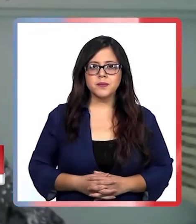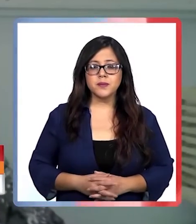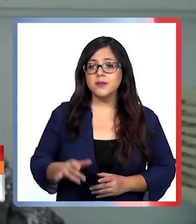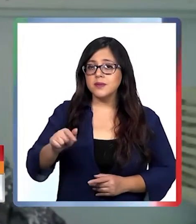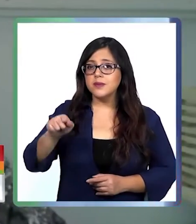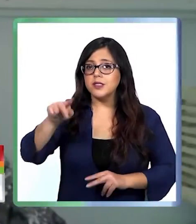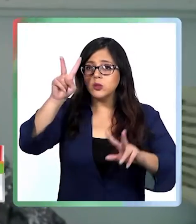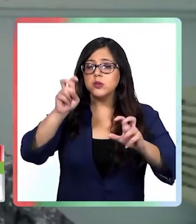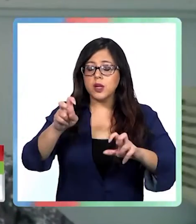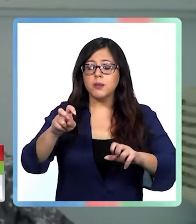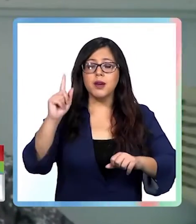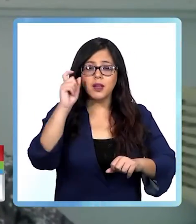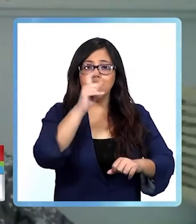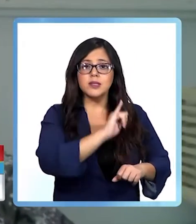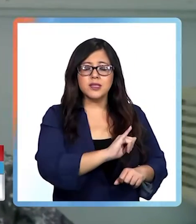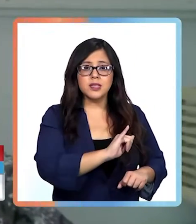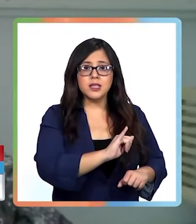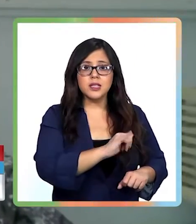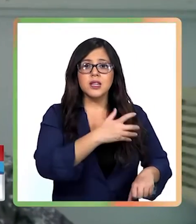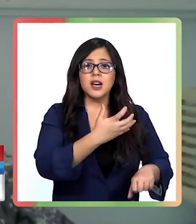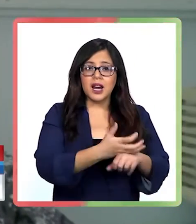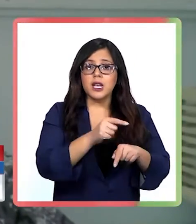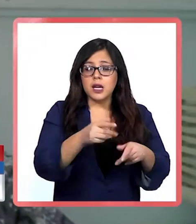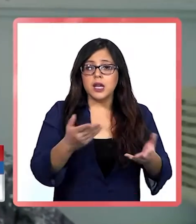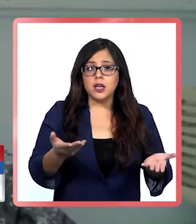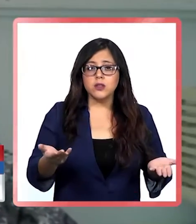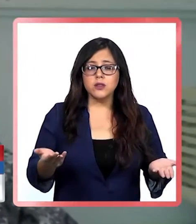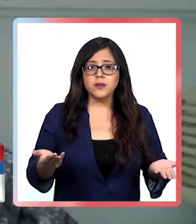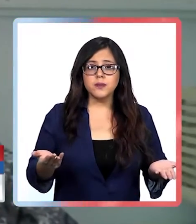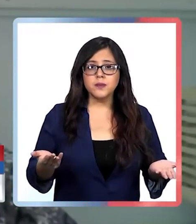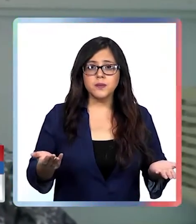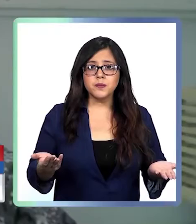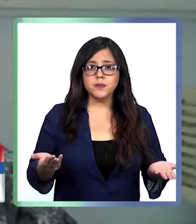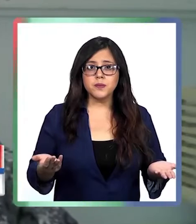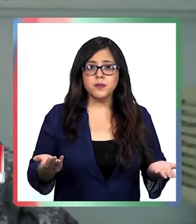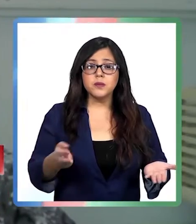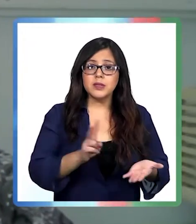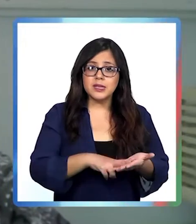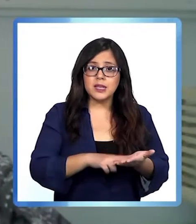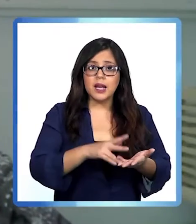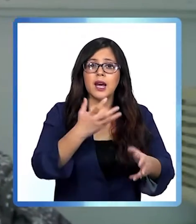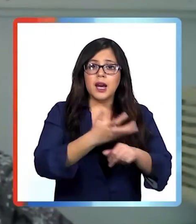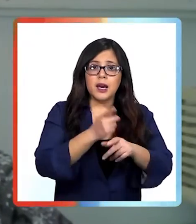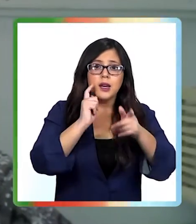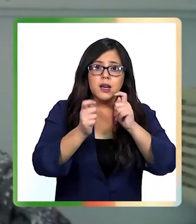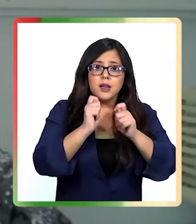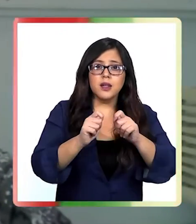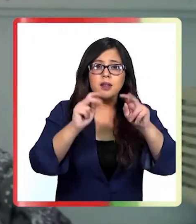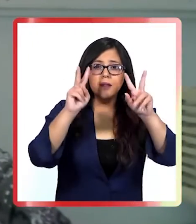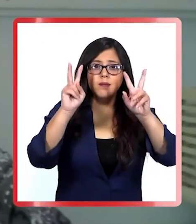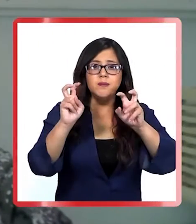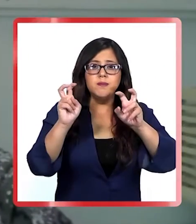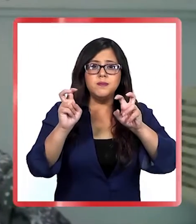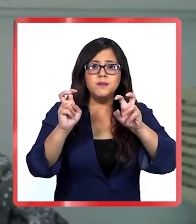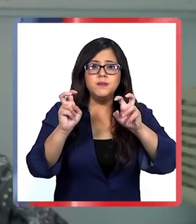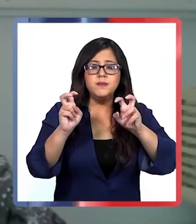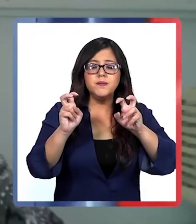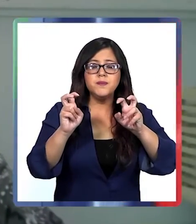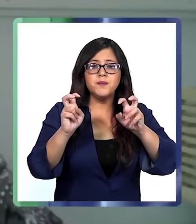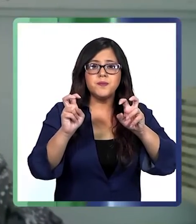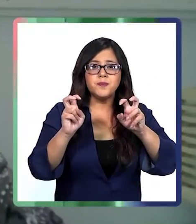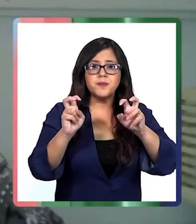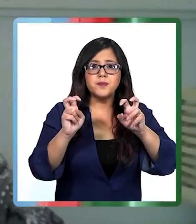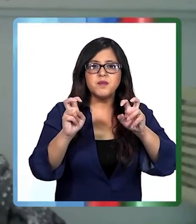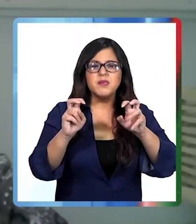Sí, es un periodo complicado y existe el riesgo de eso es absolutamente real, existe el riesgo de la interpretación de cómo este problema ya